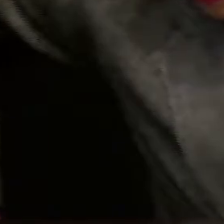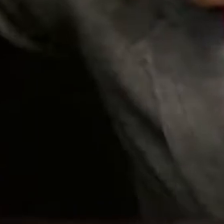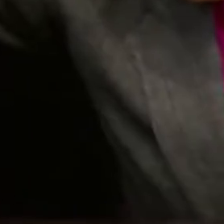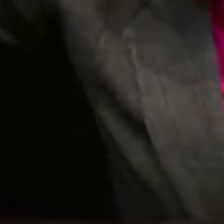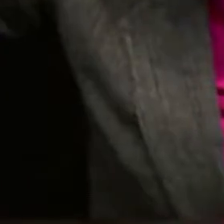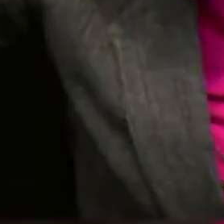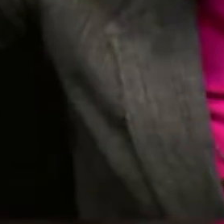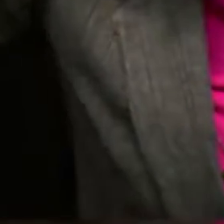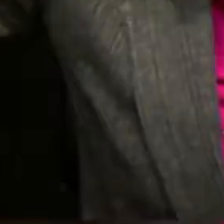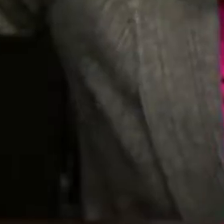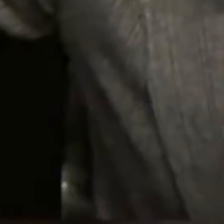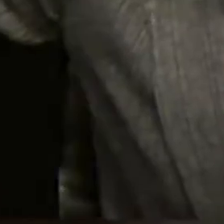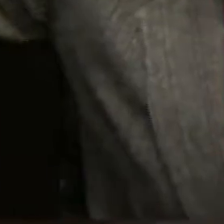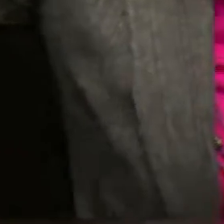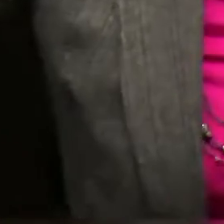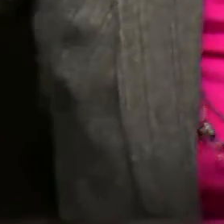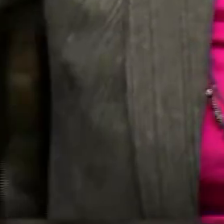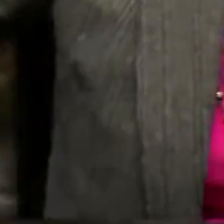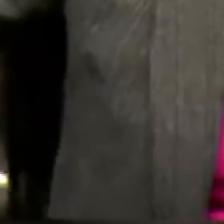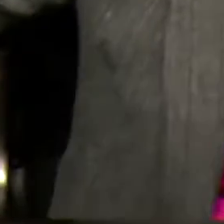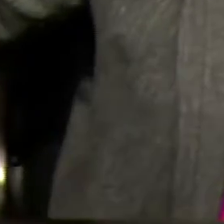las intervenciones.